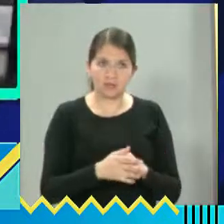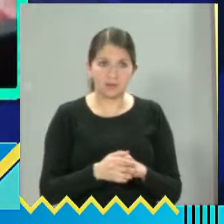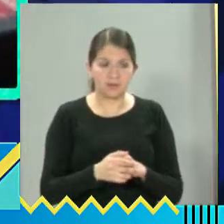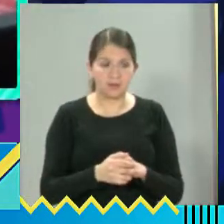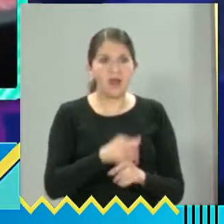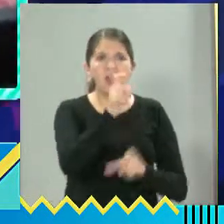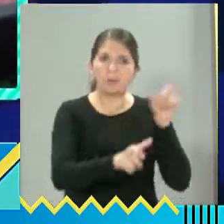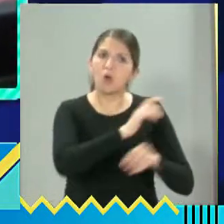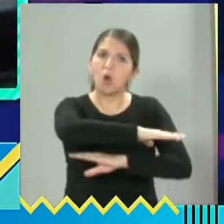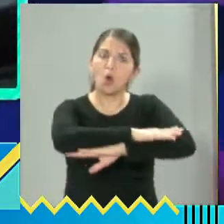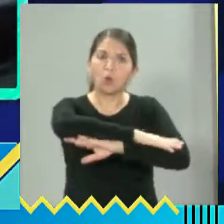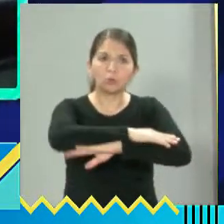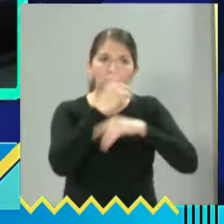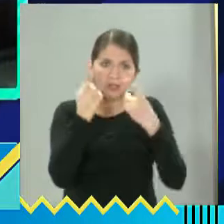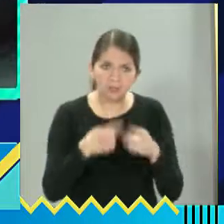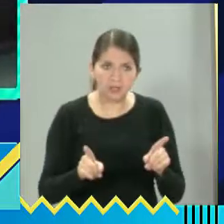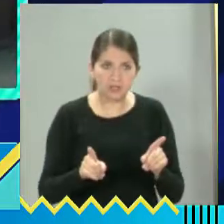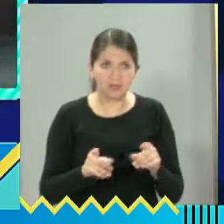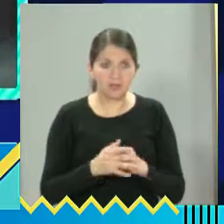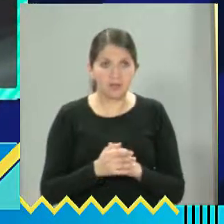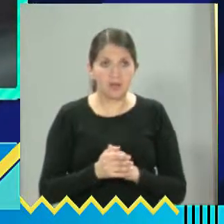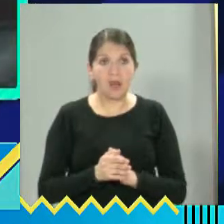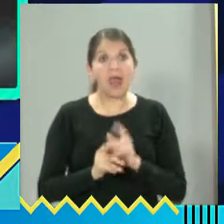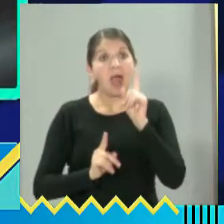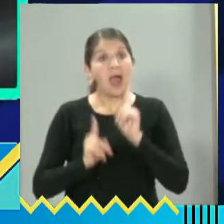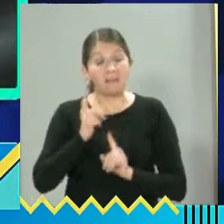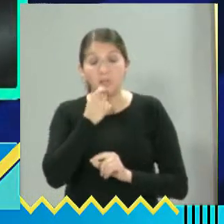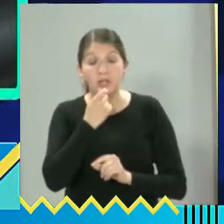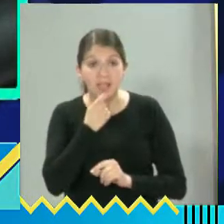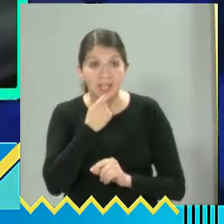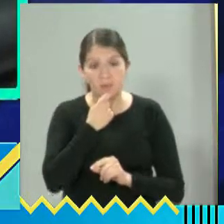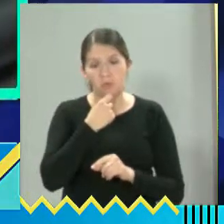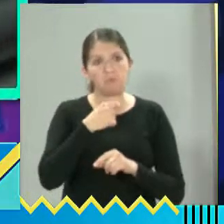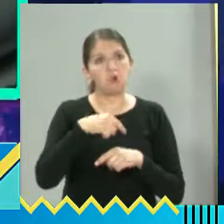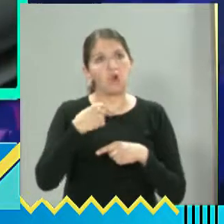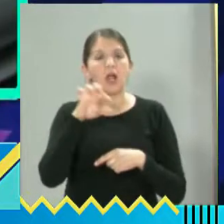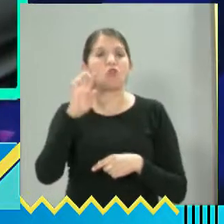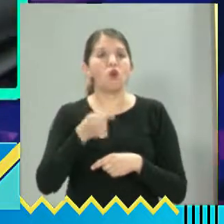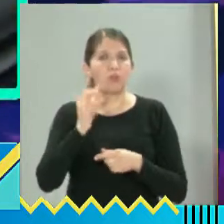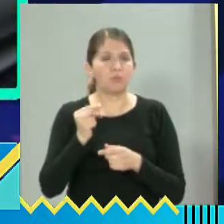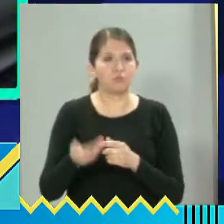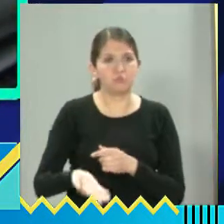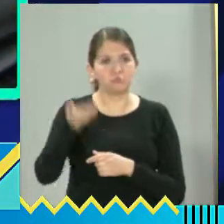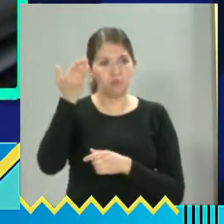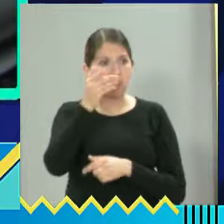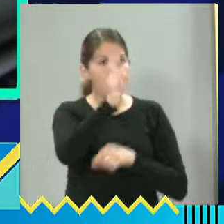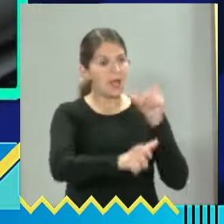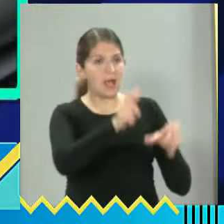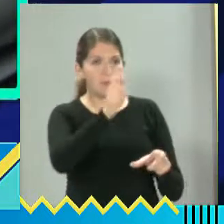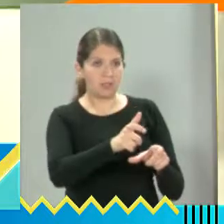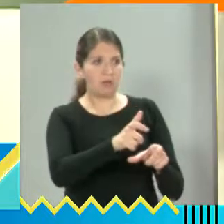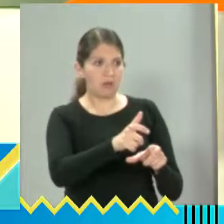de otra manera, a veces en manera contraria. Cuando aumenta el precio de un bien, como es el dólar, en lugar de dejar de comprarlo, lo compramos